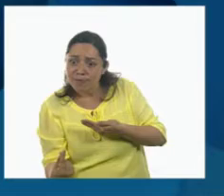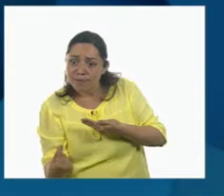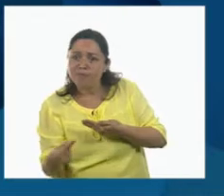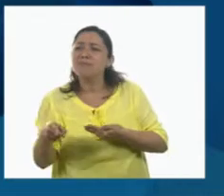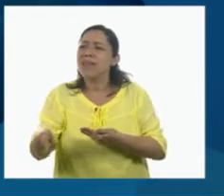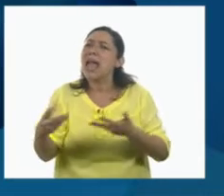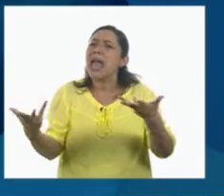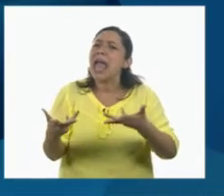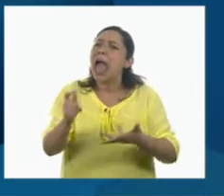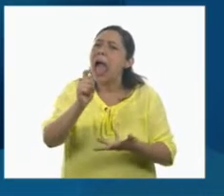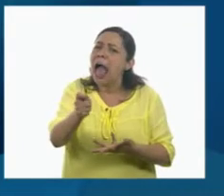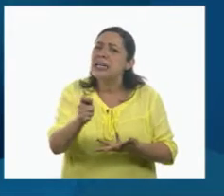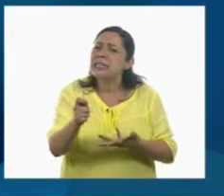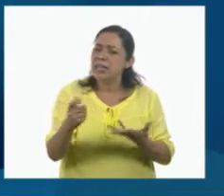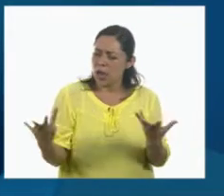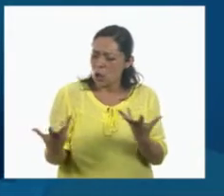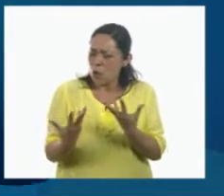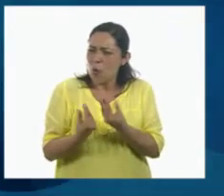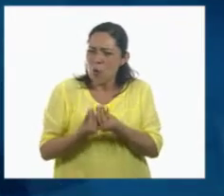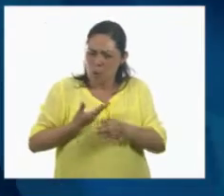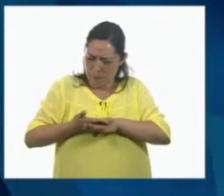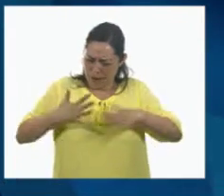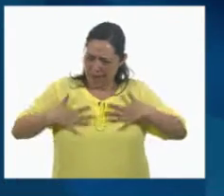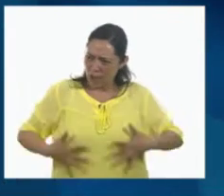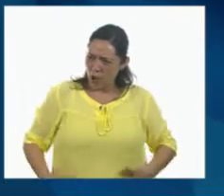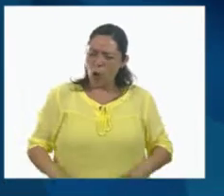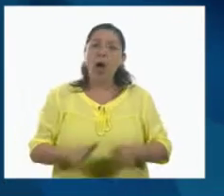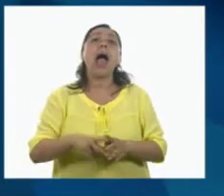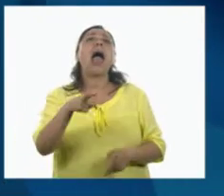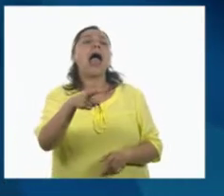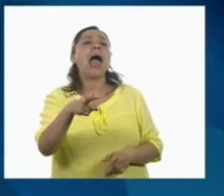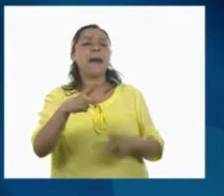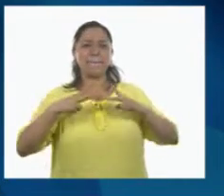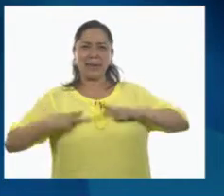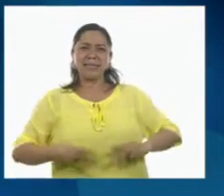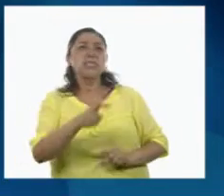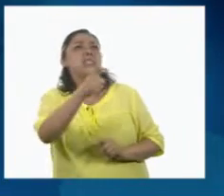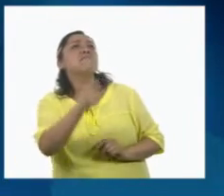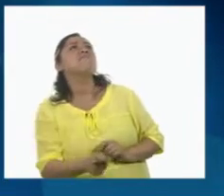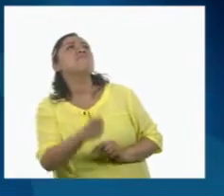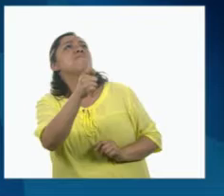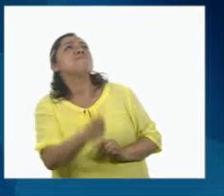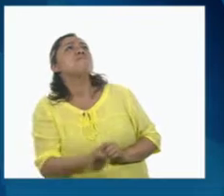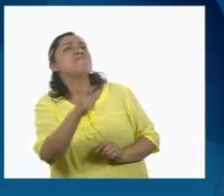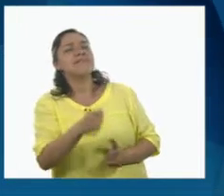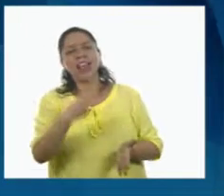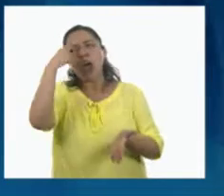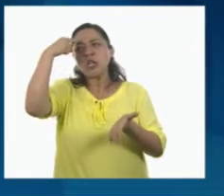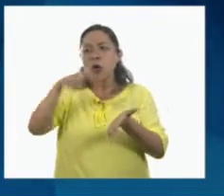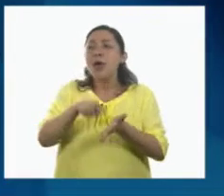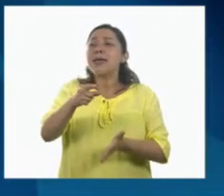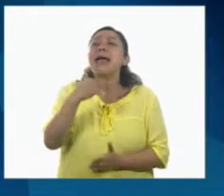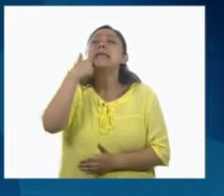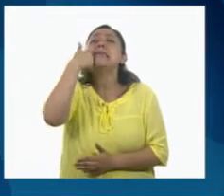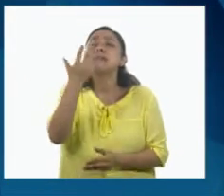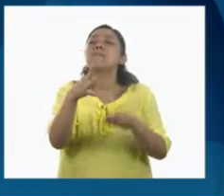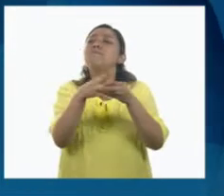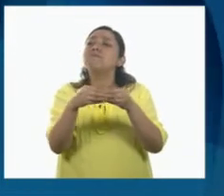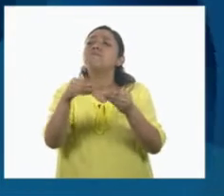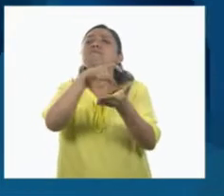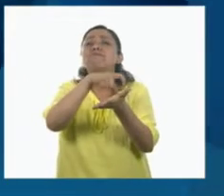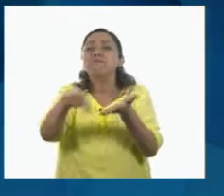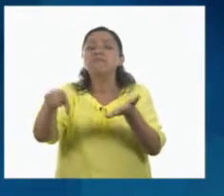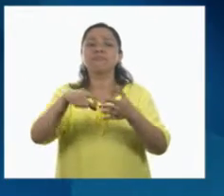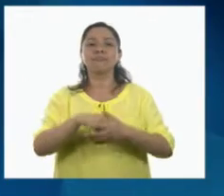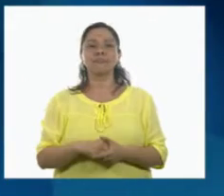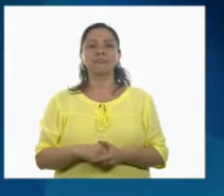ese niño con la mujer de blanco? Le está jalando su vestido. Yo creo que es porque quiere que le compre una fruta. Ah,